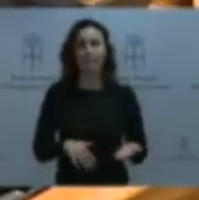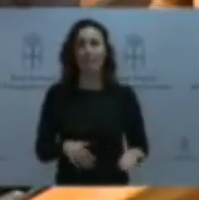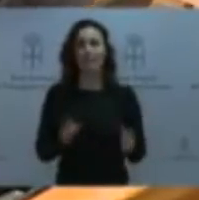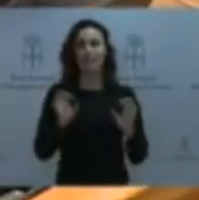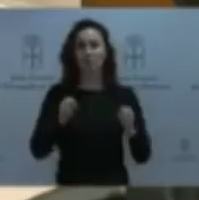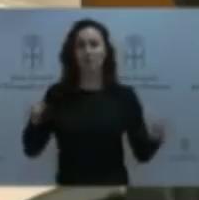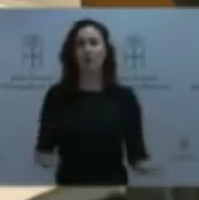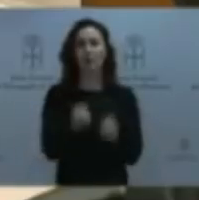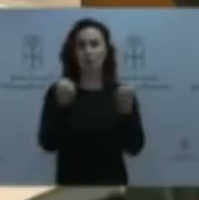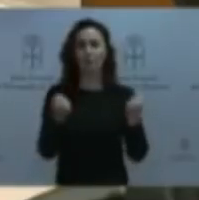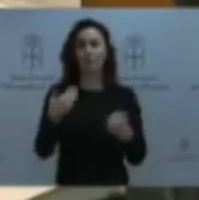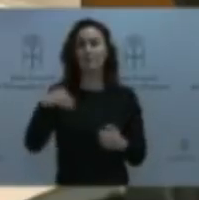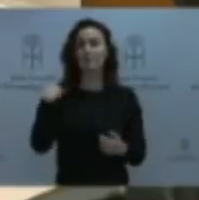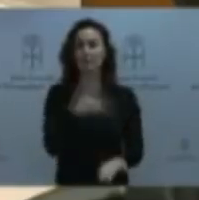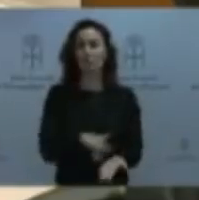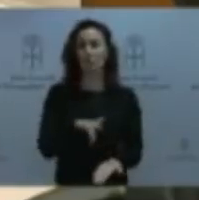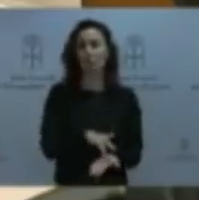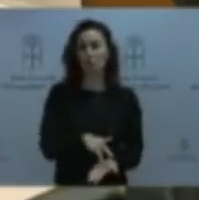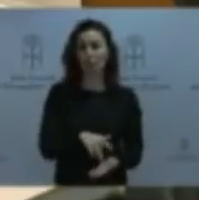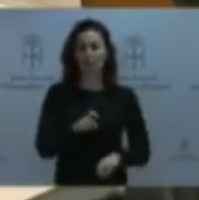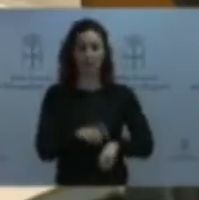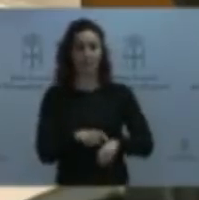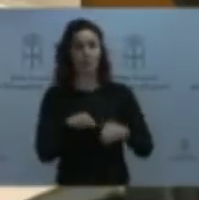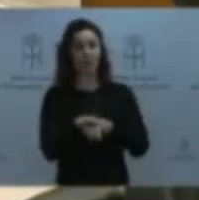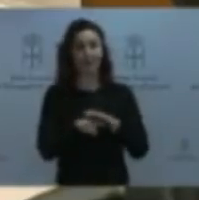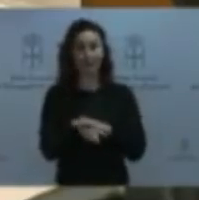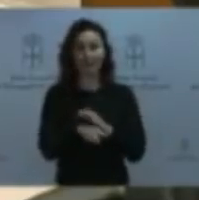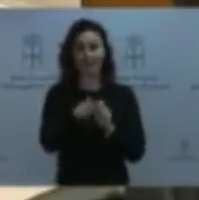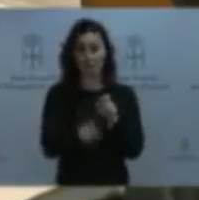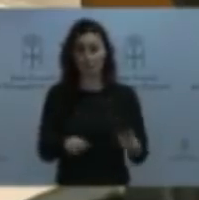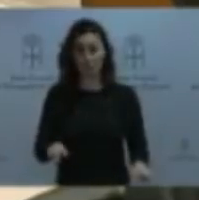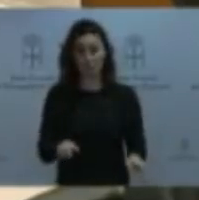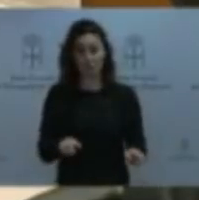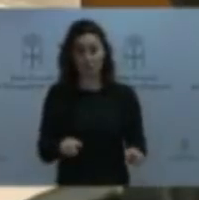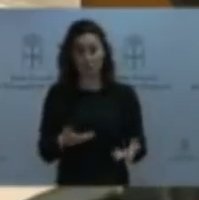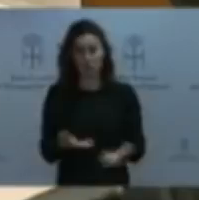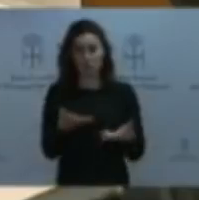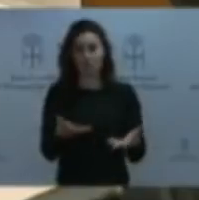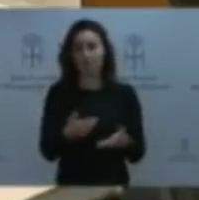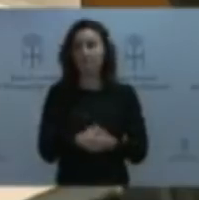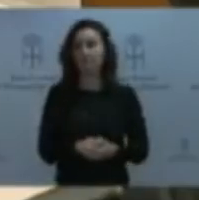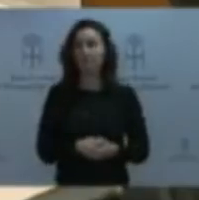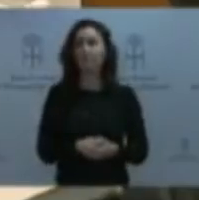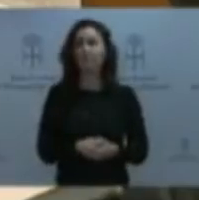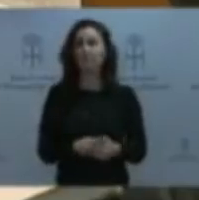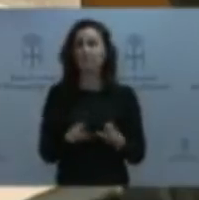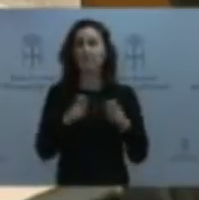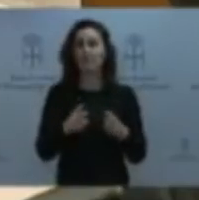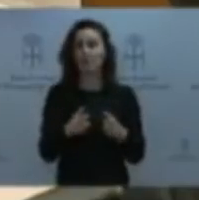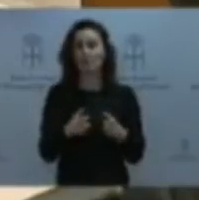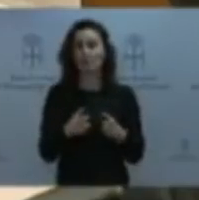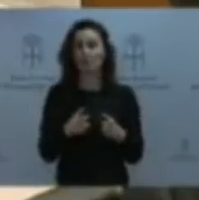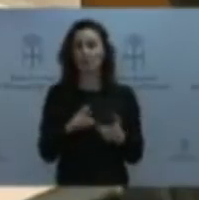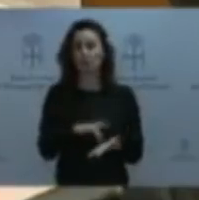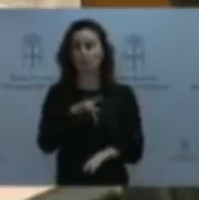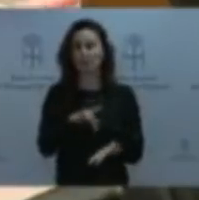las gestiones, ¿no?, que en aquel momento, después de la reunión con el comité de empresa de Madison, en aquel